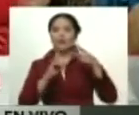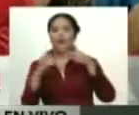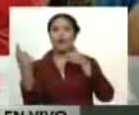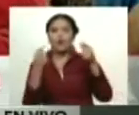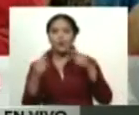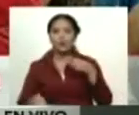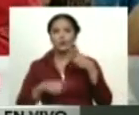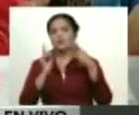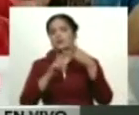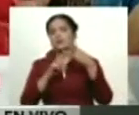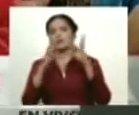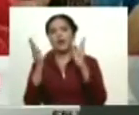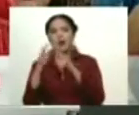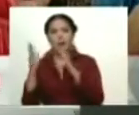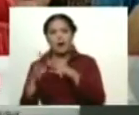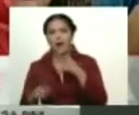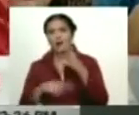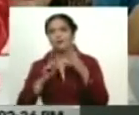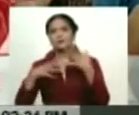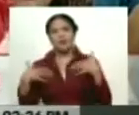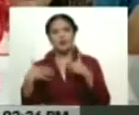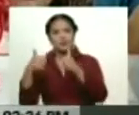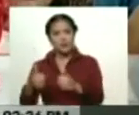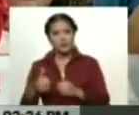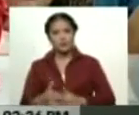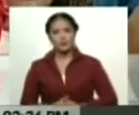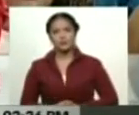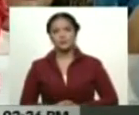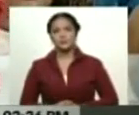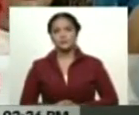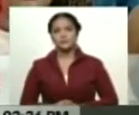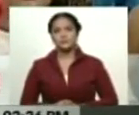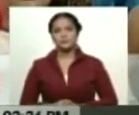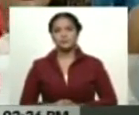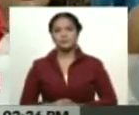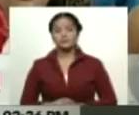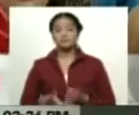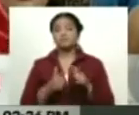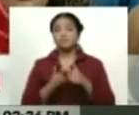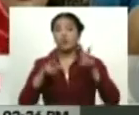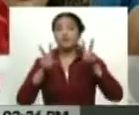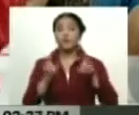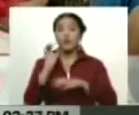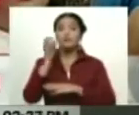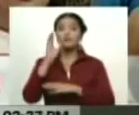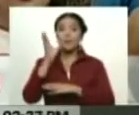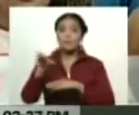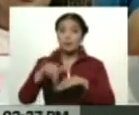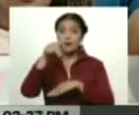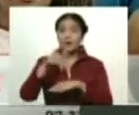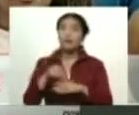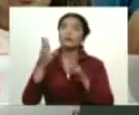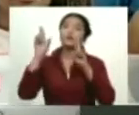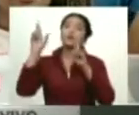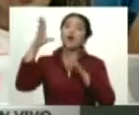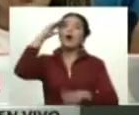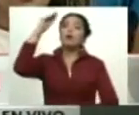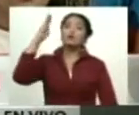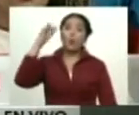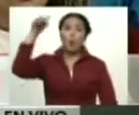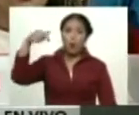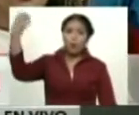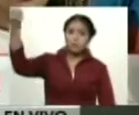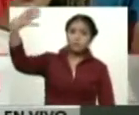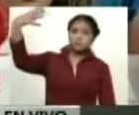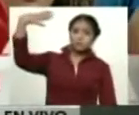la vivienda, la salud. Y bueno, esa nueva asamblea, le pido a Dios, con este sol brillante